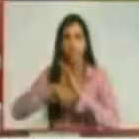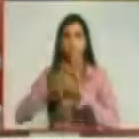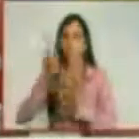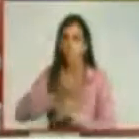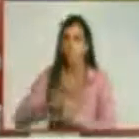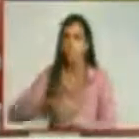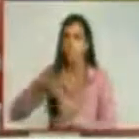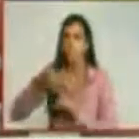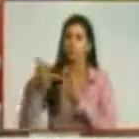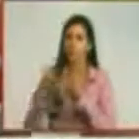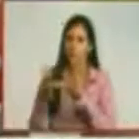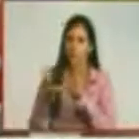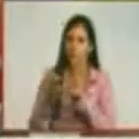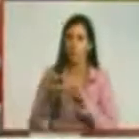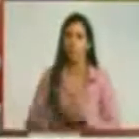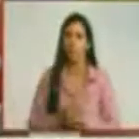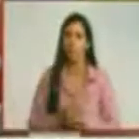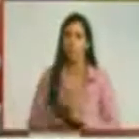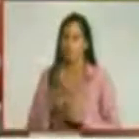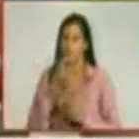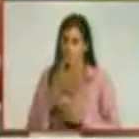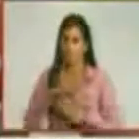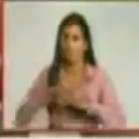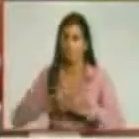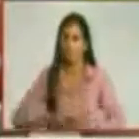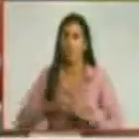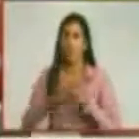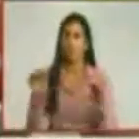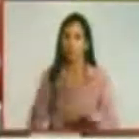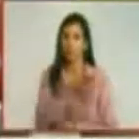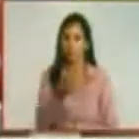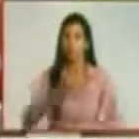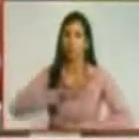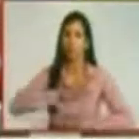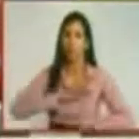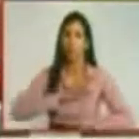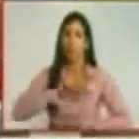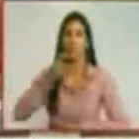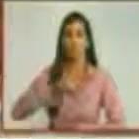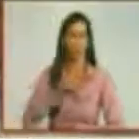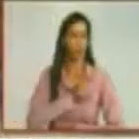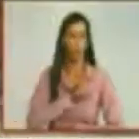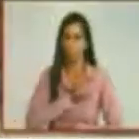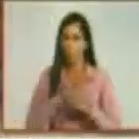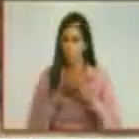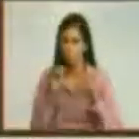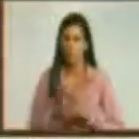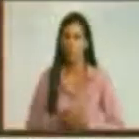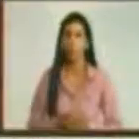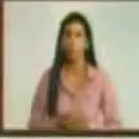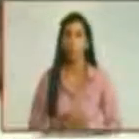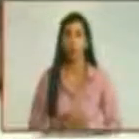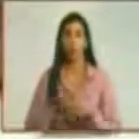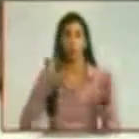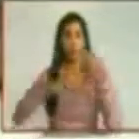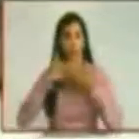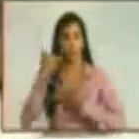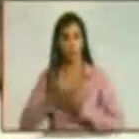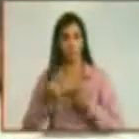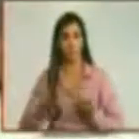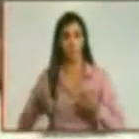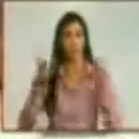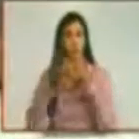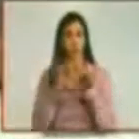de las tecnologías para el bienestar, para satisfacer las necesidades de los venezolanos. Este proyecto innovador permitirá